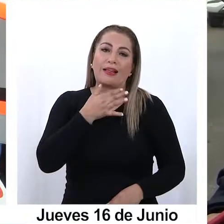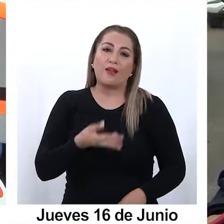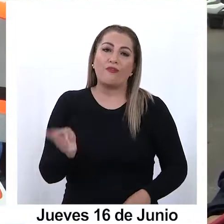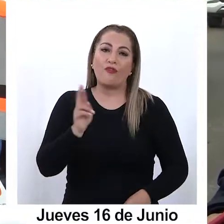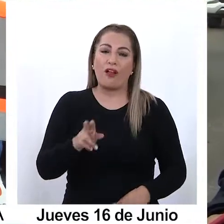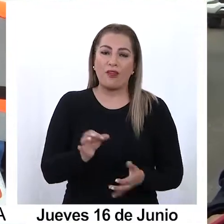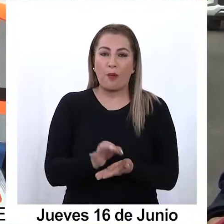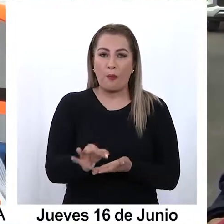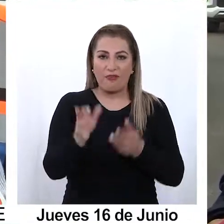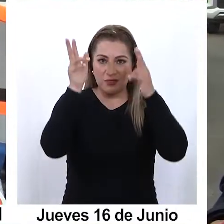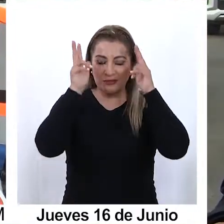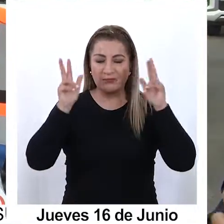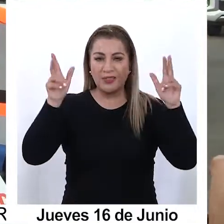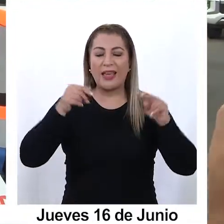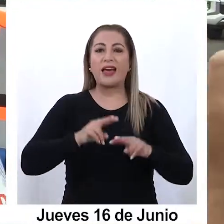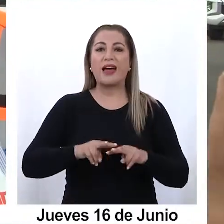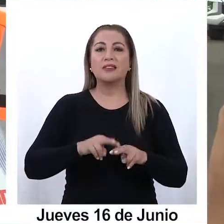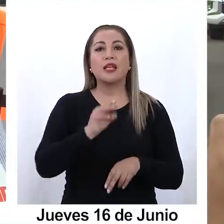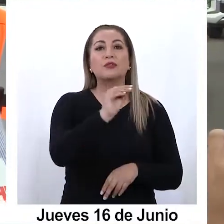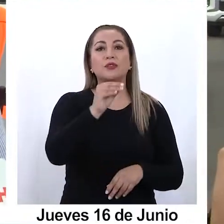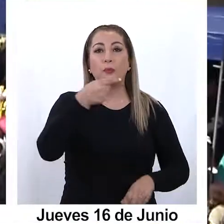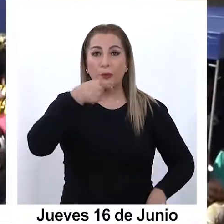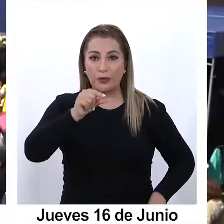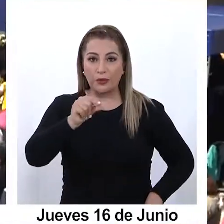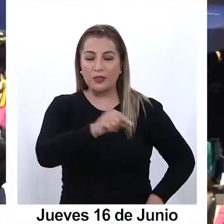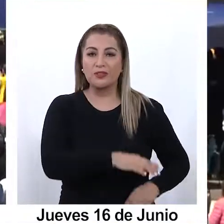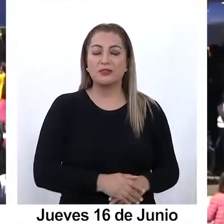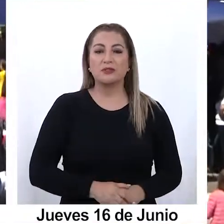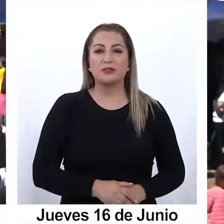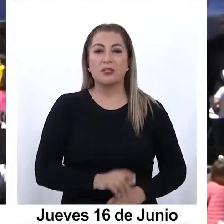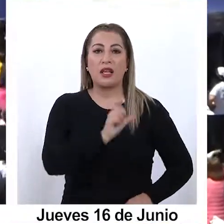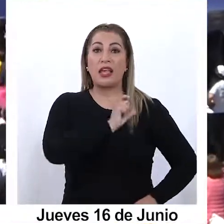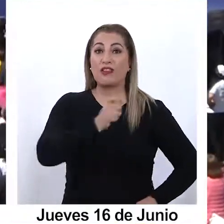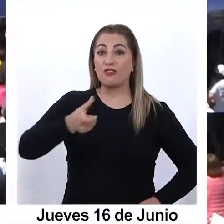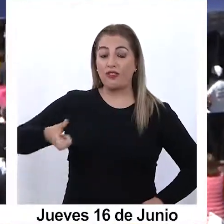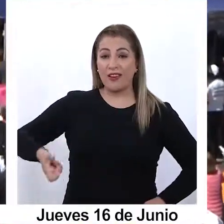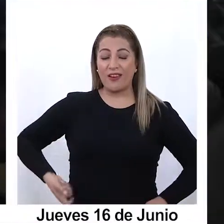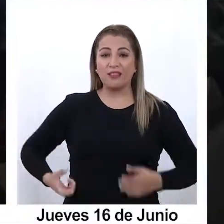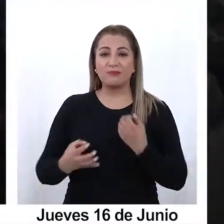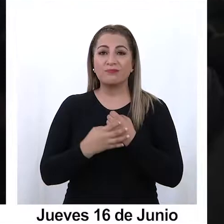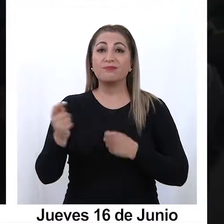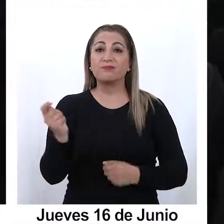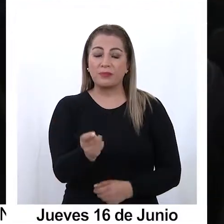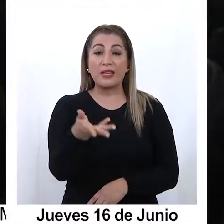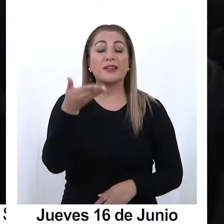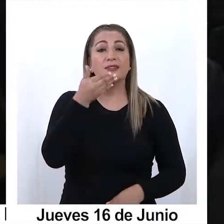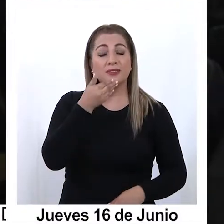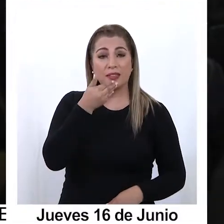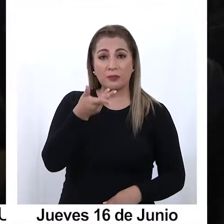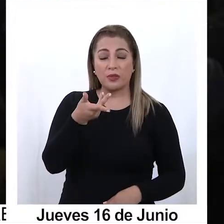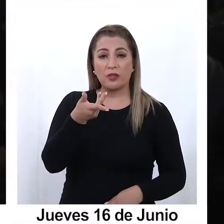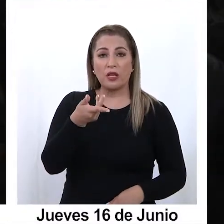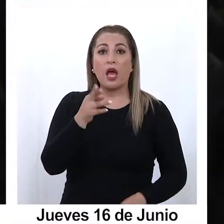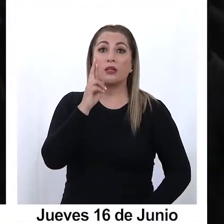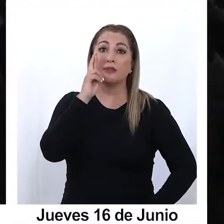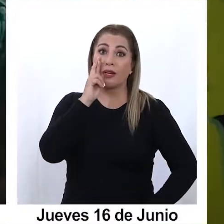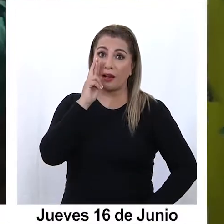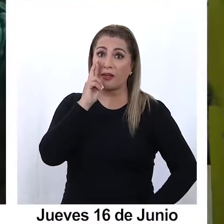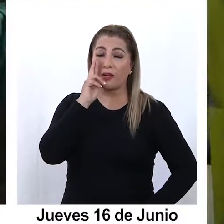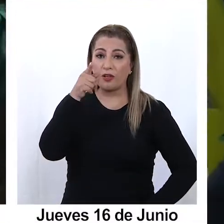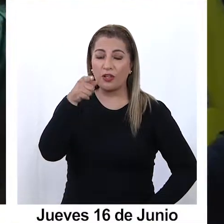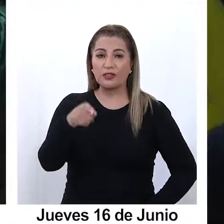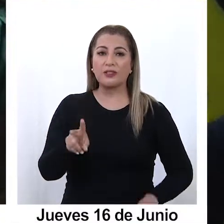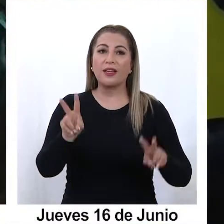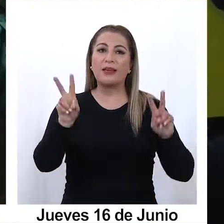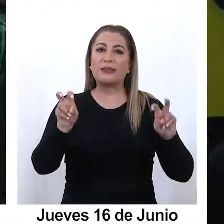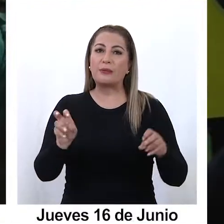poder volver a la Tirana y vamos a estar haciendo ese anuncio próximamente. El gobernador regional, por su parte, si bien reconoce que